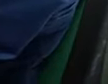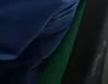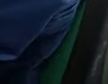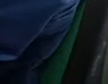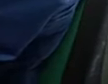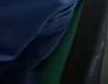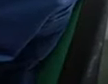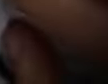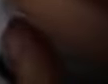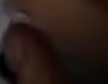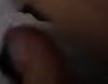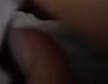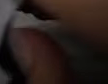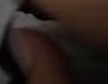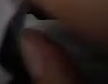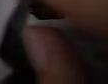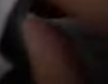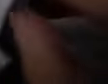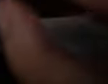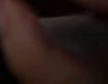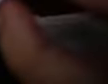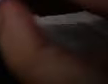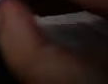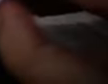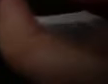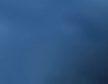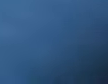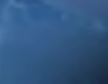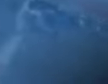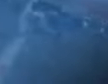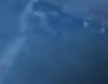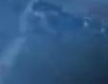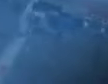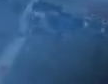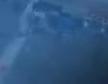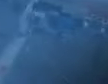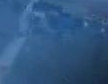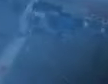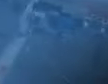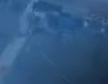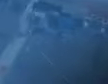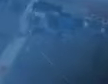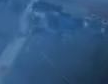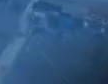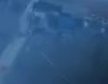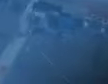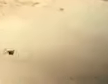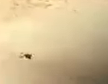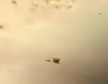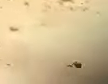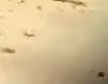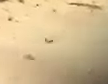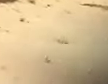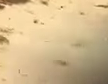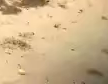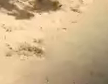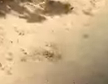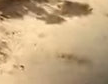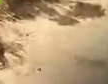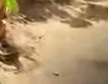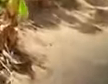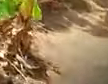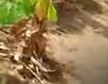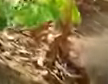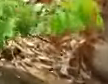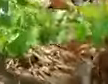5 contratos bajo la modalidad por paquete integral. Ámbitos territoriales. El departamento de Casanare alberga